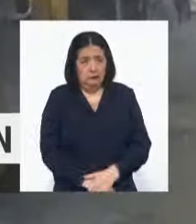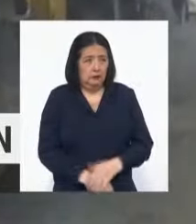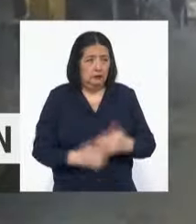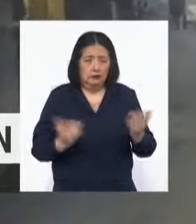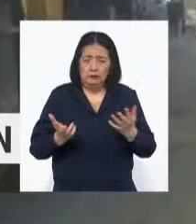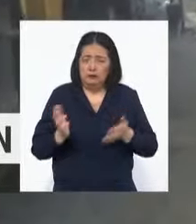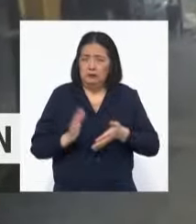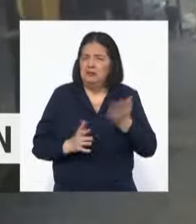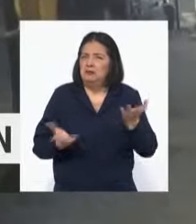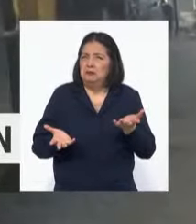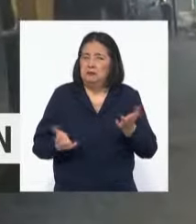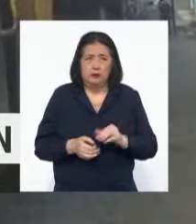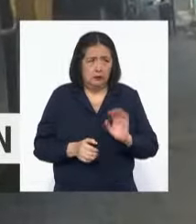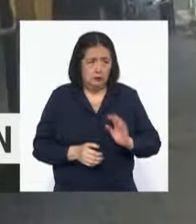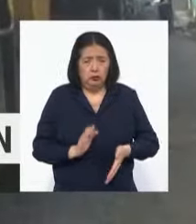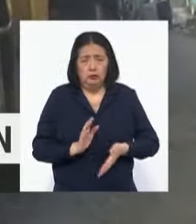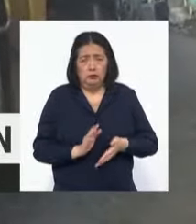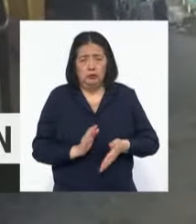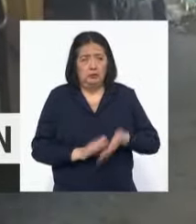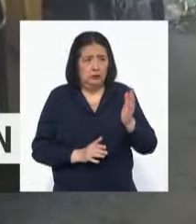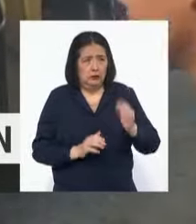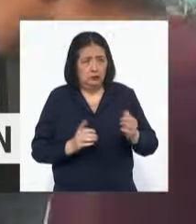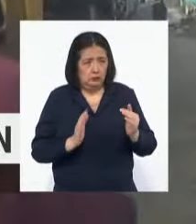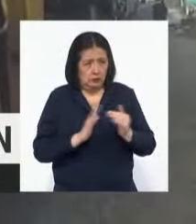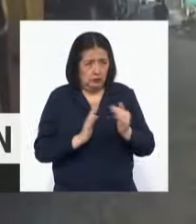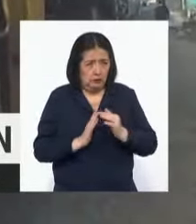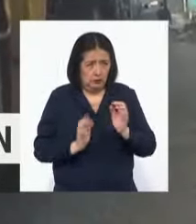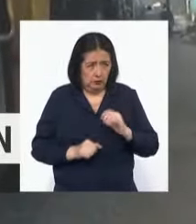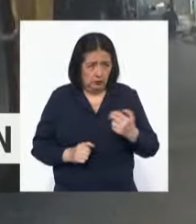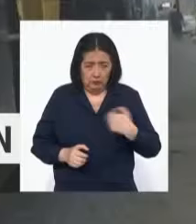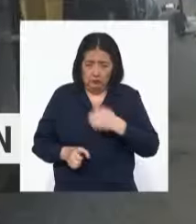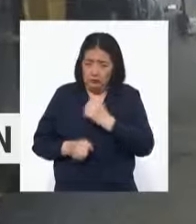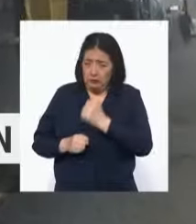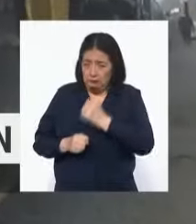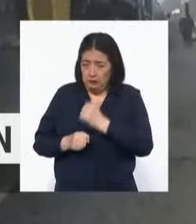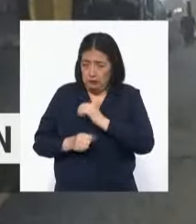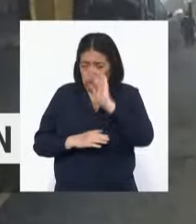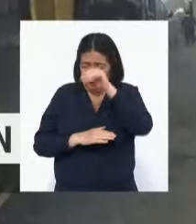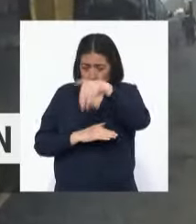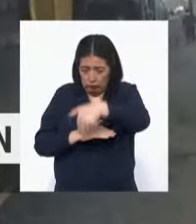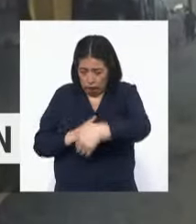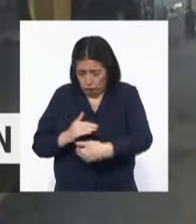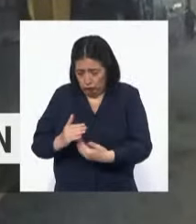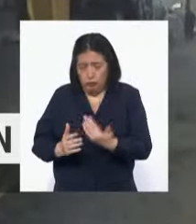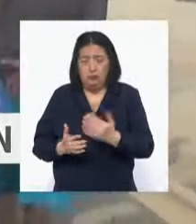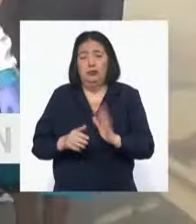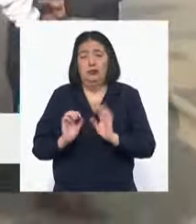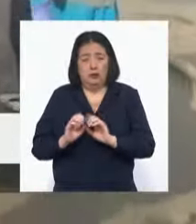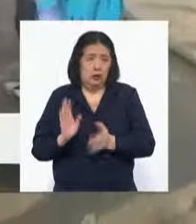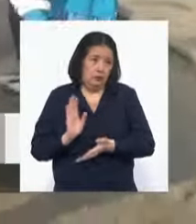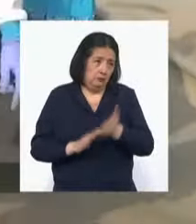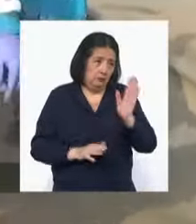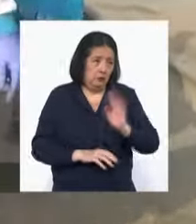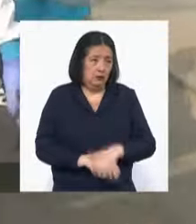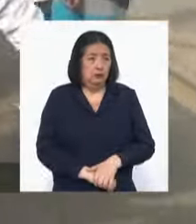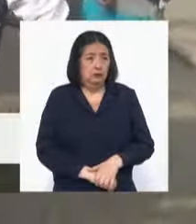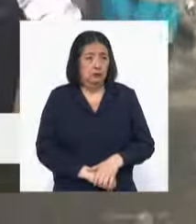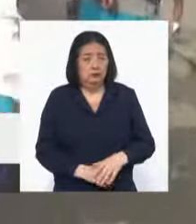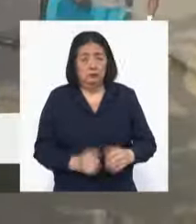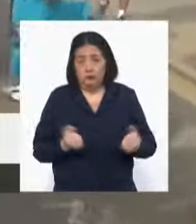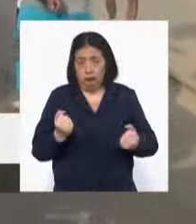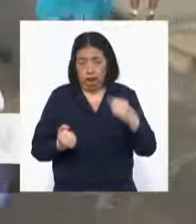¿Dónde se dirigía? Ya a su casa, porque nosotros estamos trabajando turno noche y ya, pues cada uno a su casa ya. Personal del